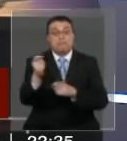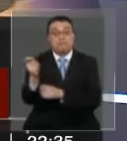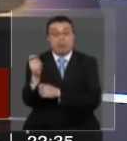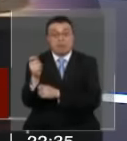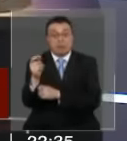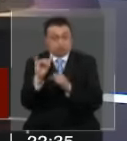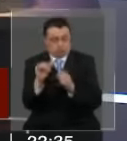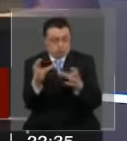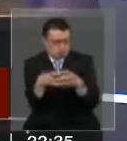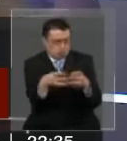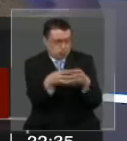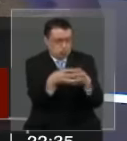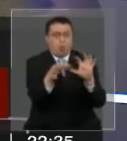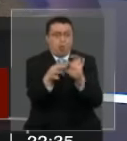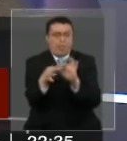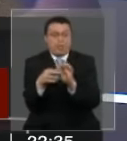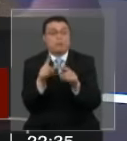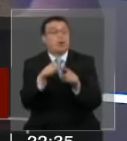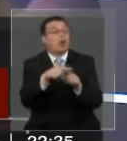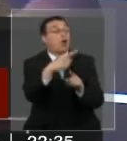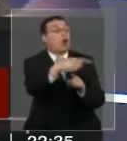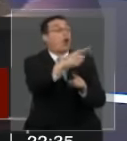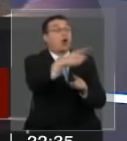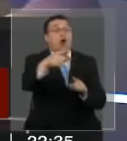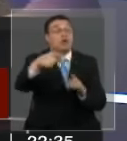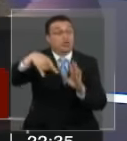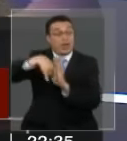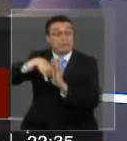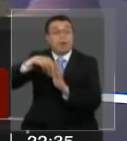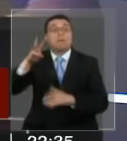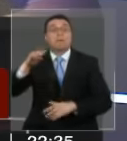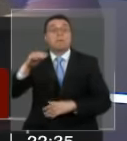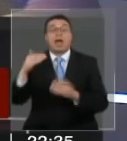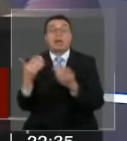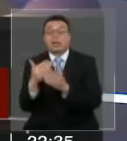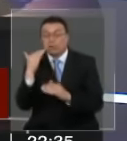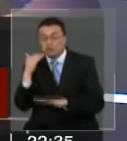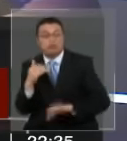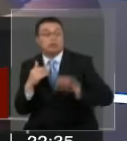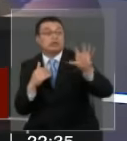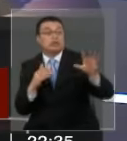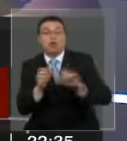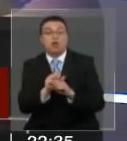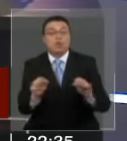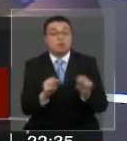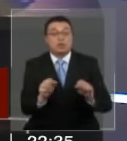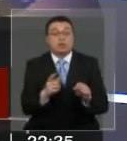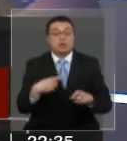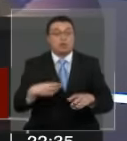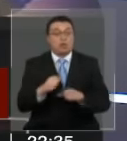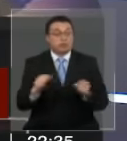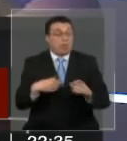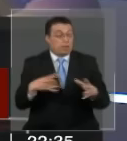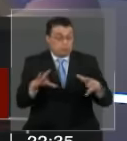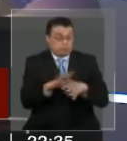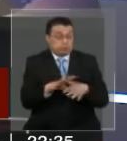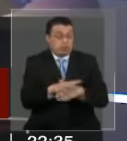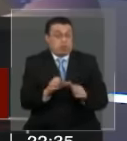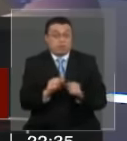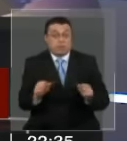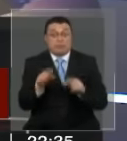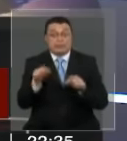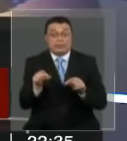general son buenos para organizarse. El resto de los ciudadanos de la isla, esas mamás que no están pudiendo mandar a sus hijos al colegio, probablemente no son capaces de organizarse. Y que viven de